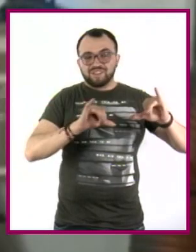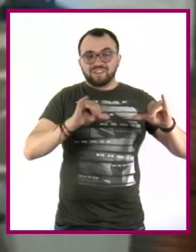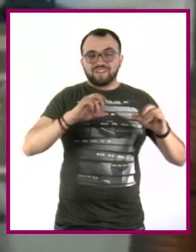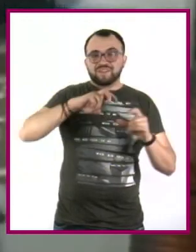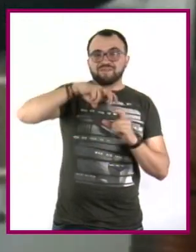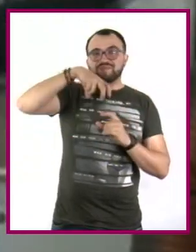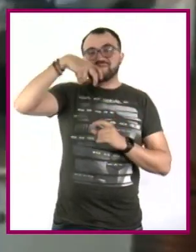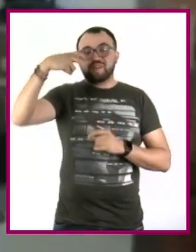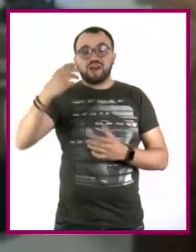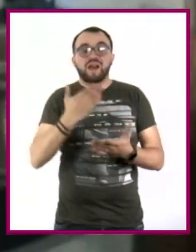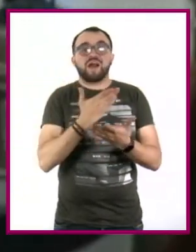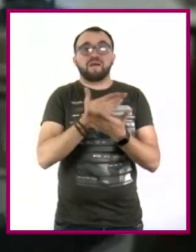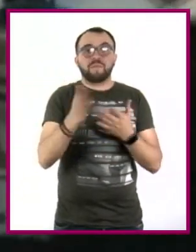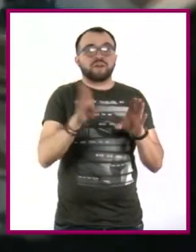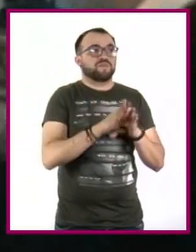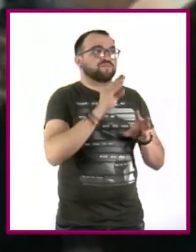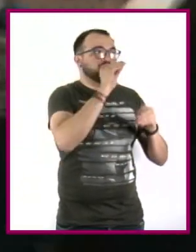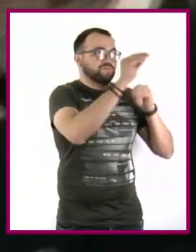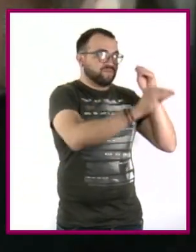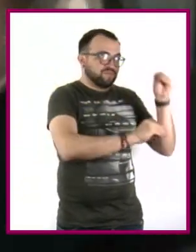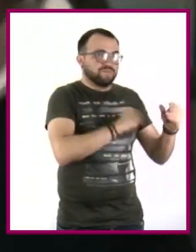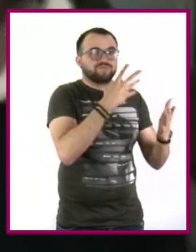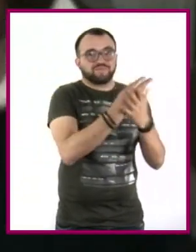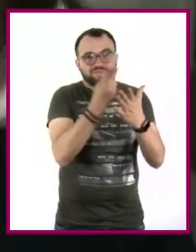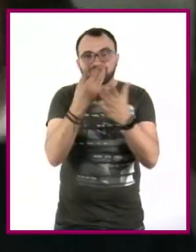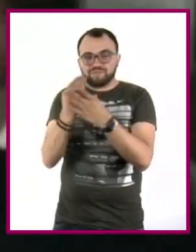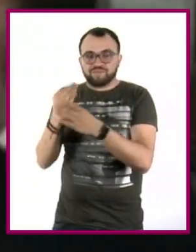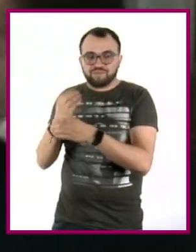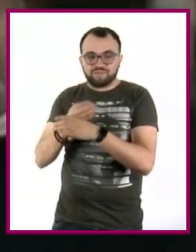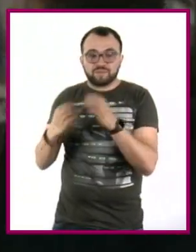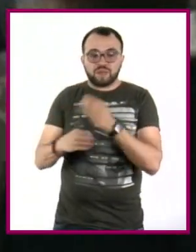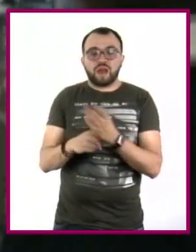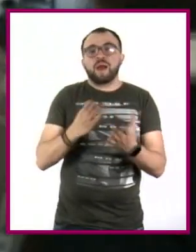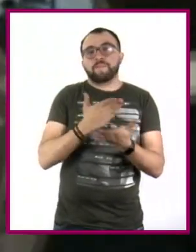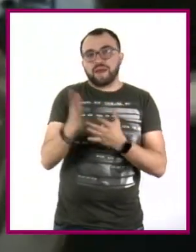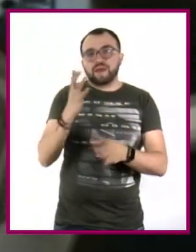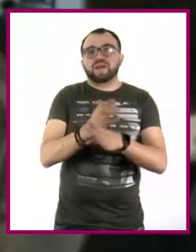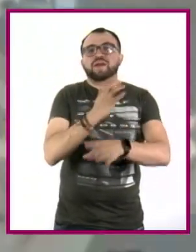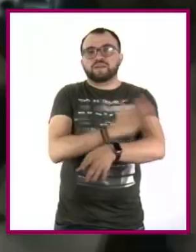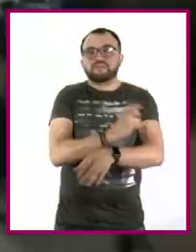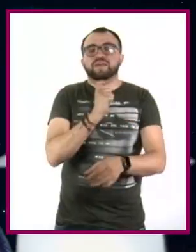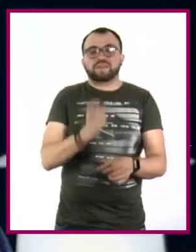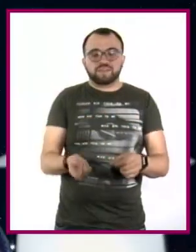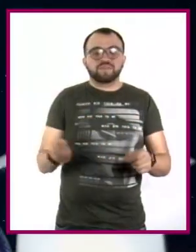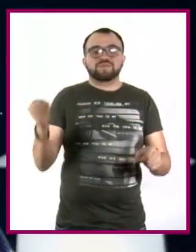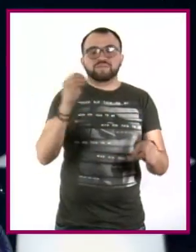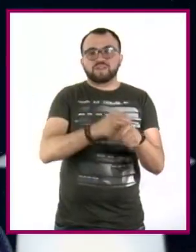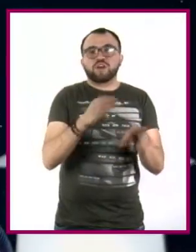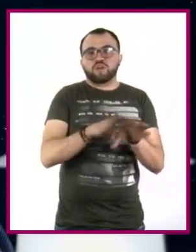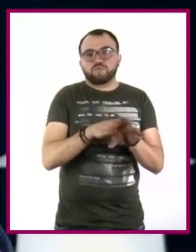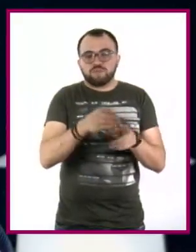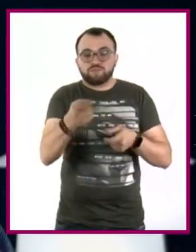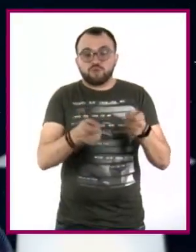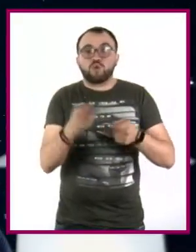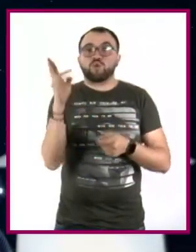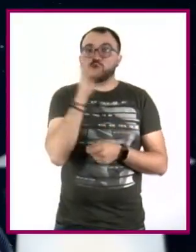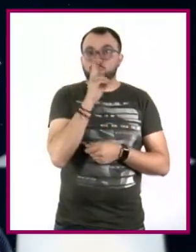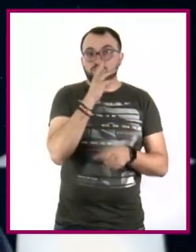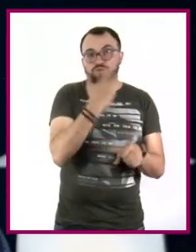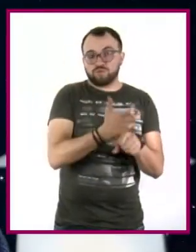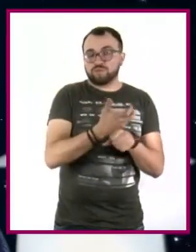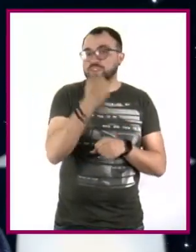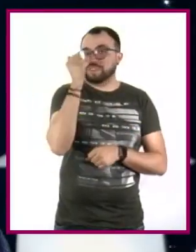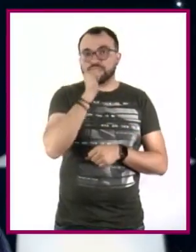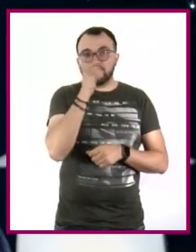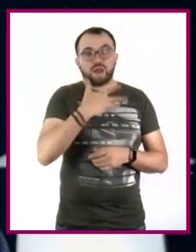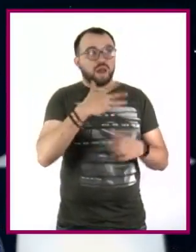además le dan mantenimiento a la estación. Y claro, están acompañados por un montón de centros de control. Rusia y Estados Unidos siempre